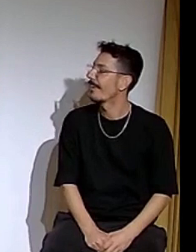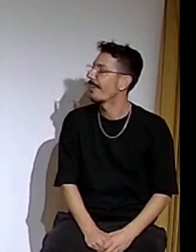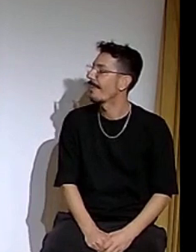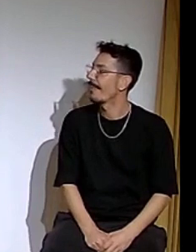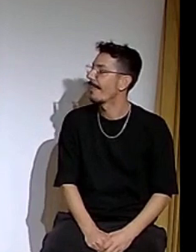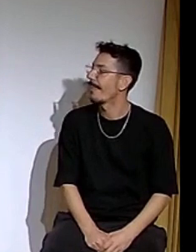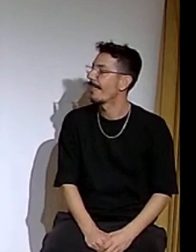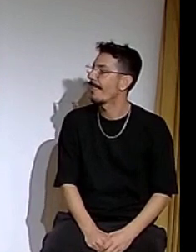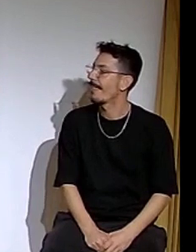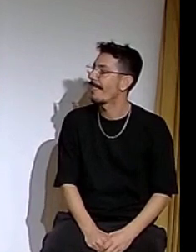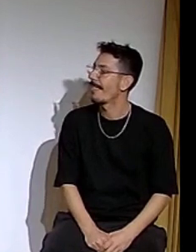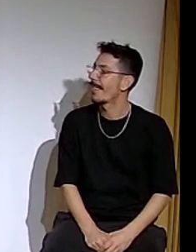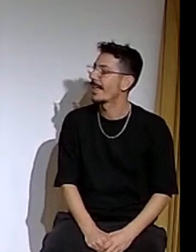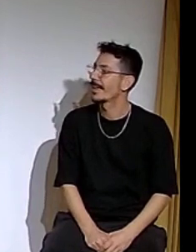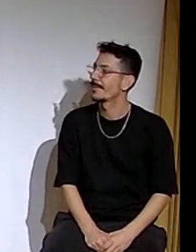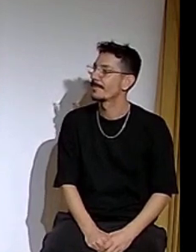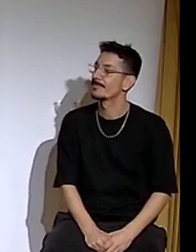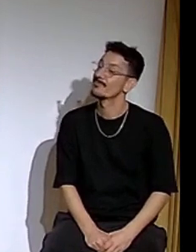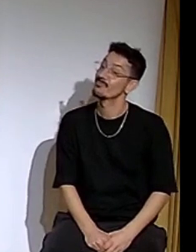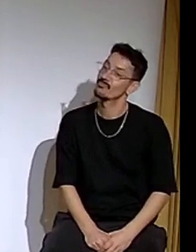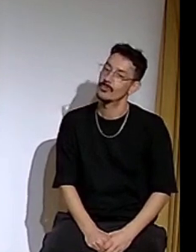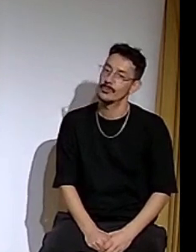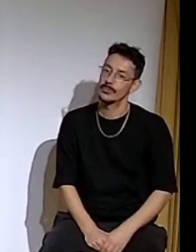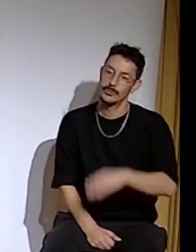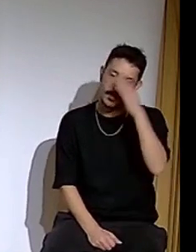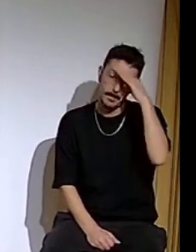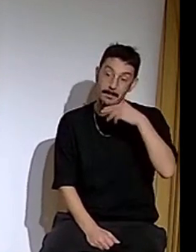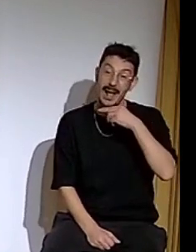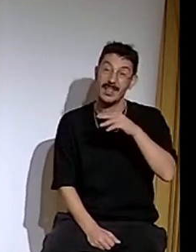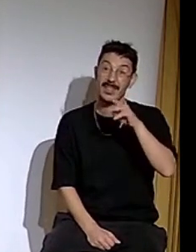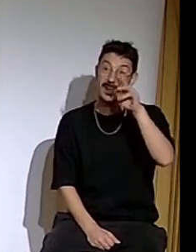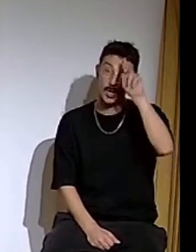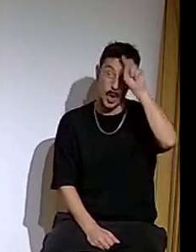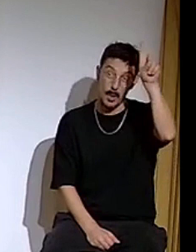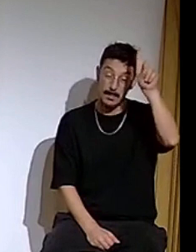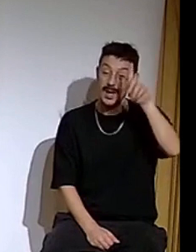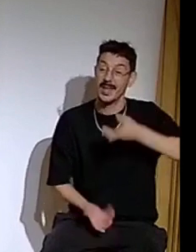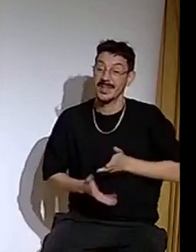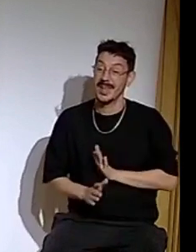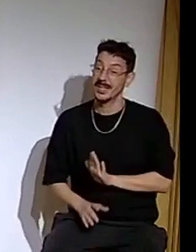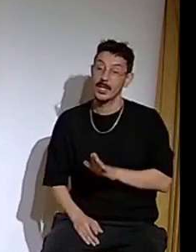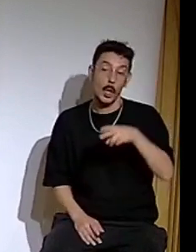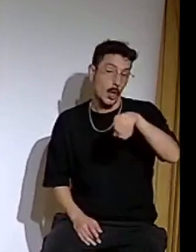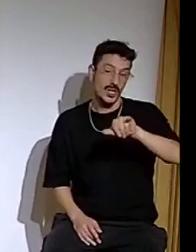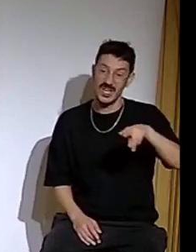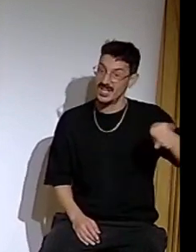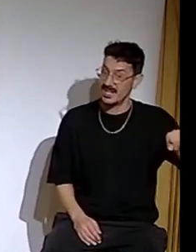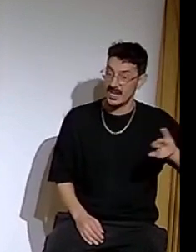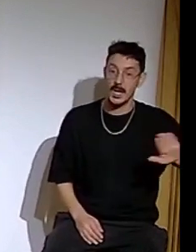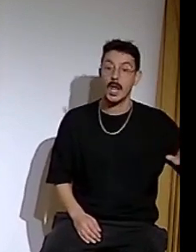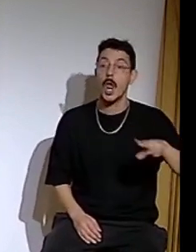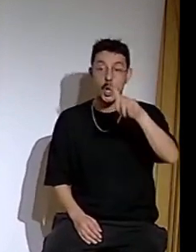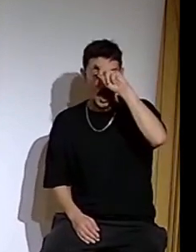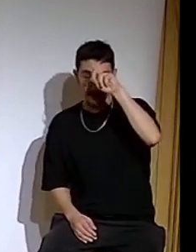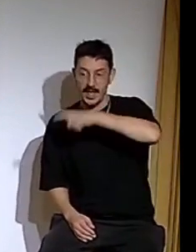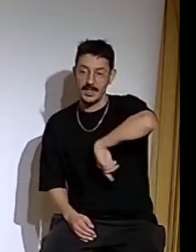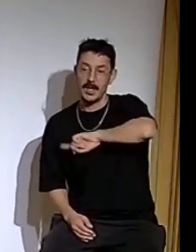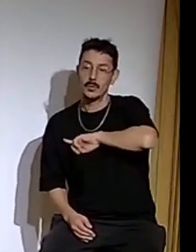y en el nombre del padre del hijo sino de nuestro santísimo y